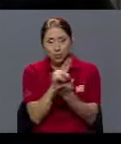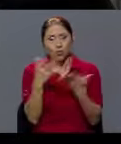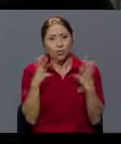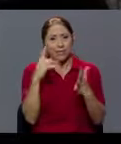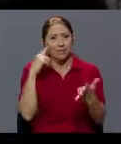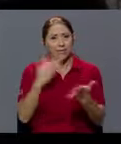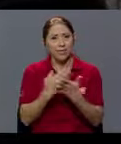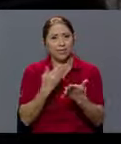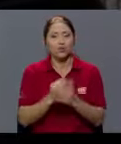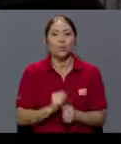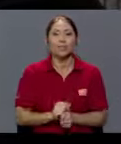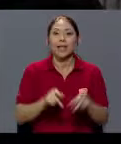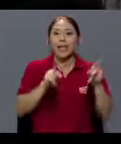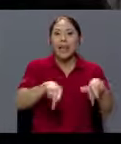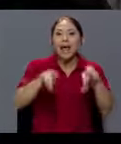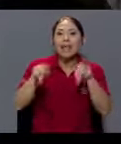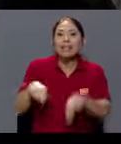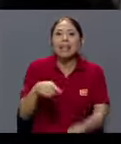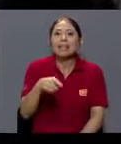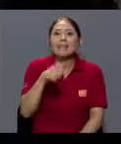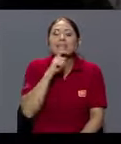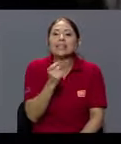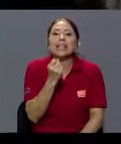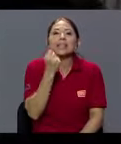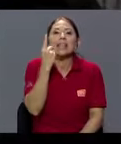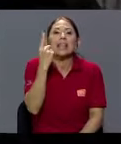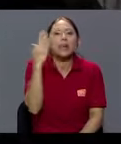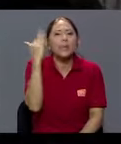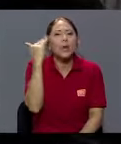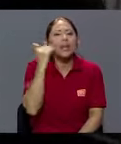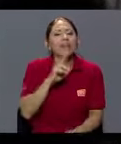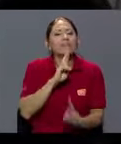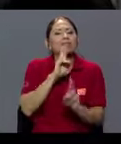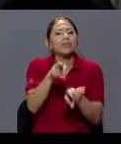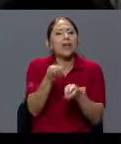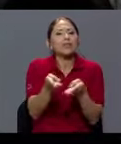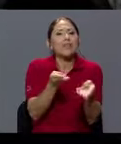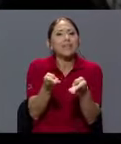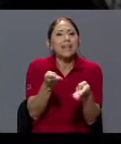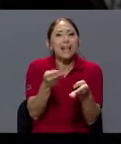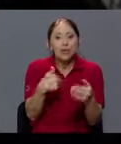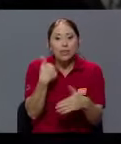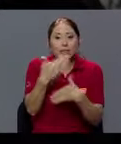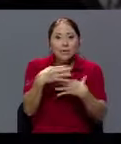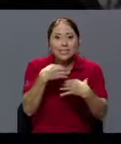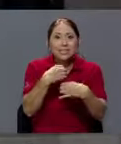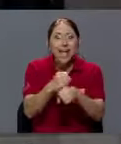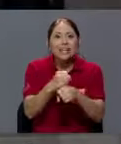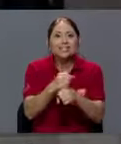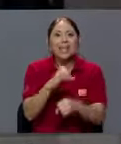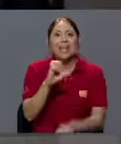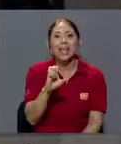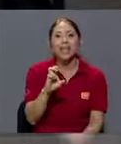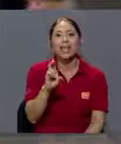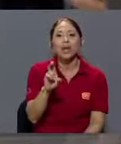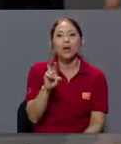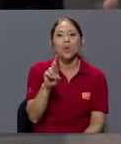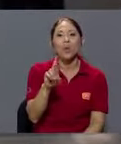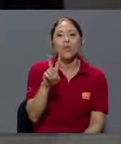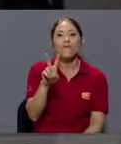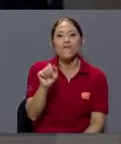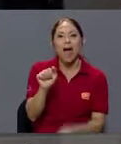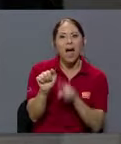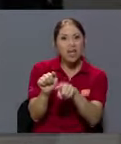evidenció. A la gente le cuesta entender por qué se hace una curva con los resultados de bachillerato. Y precisamente la curva no